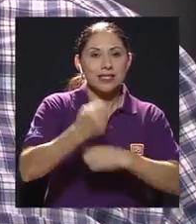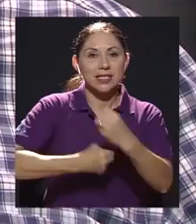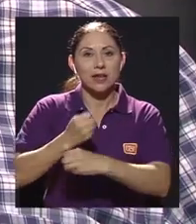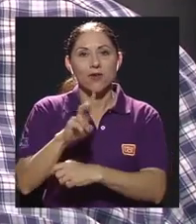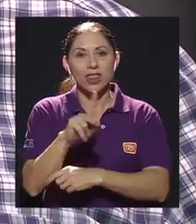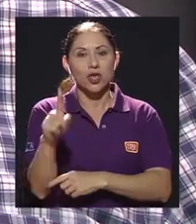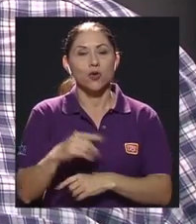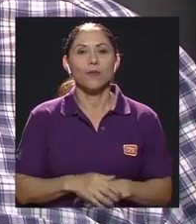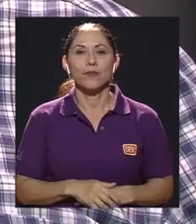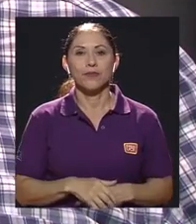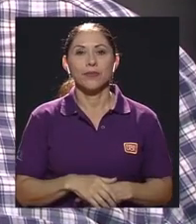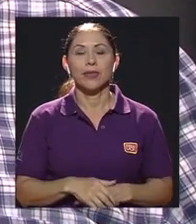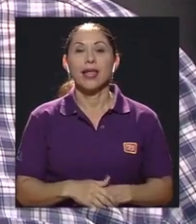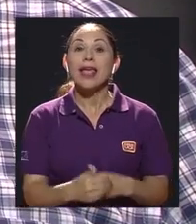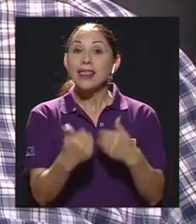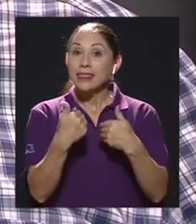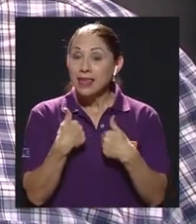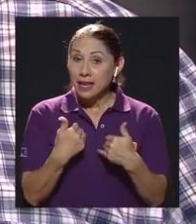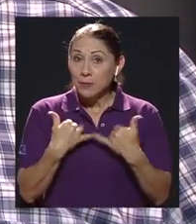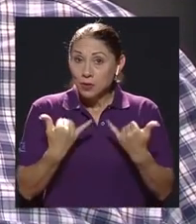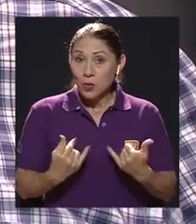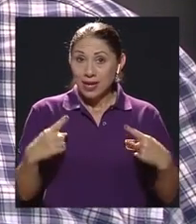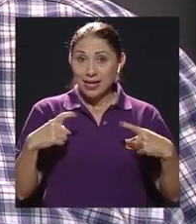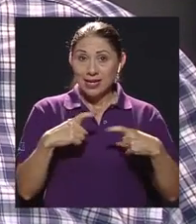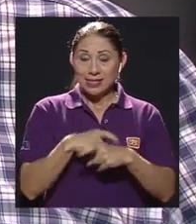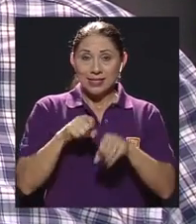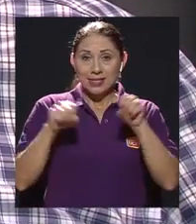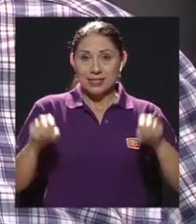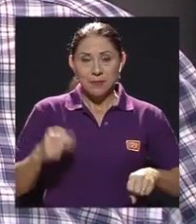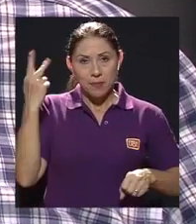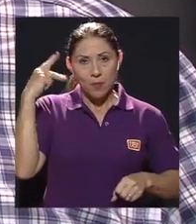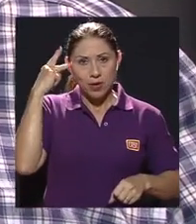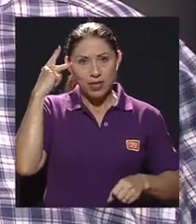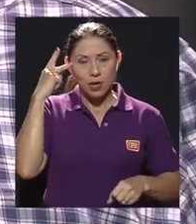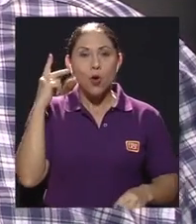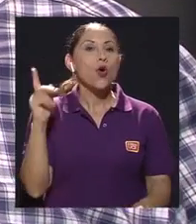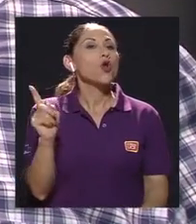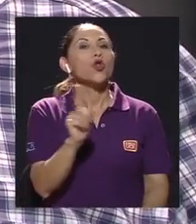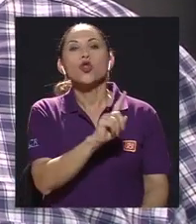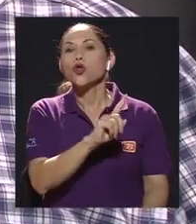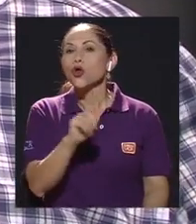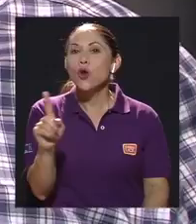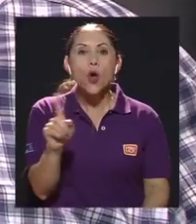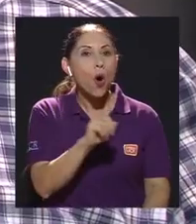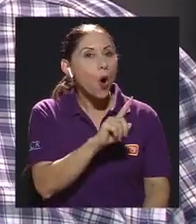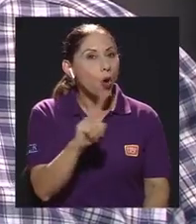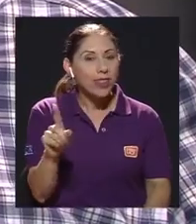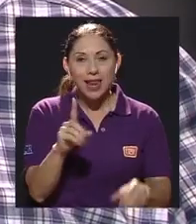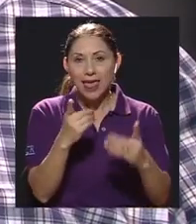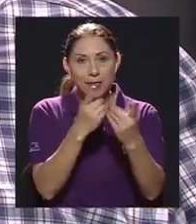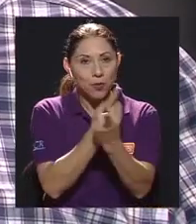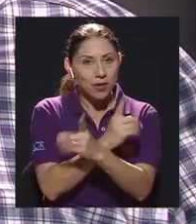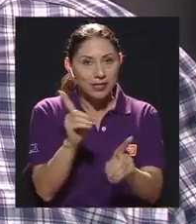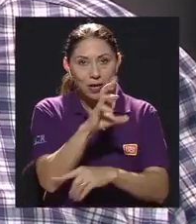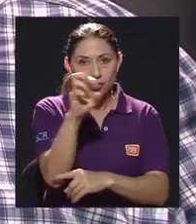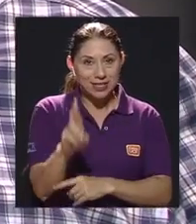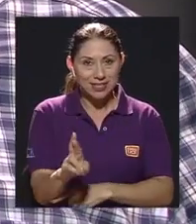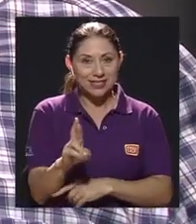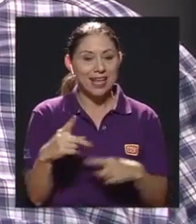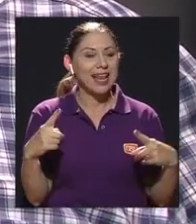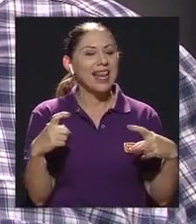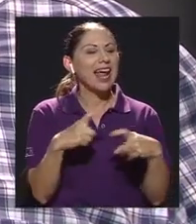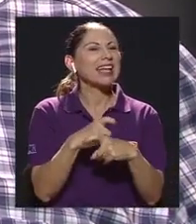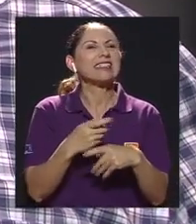Tenemos una crisis del sistema político, no de la democracia costarricense. La crisis está en